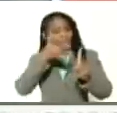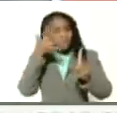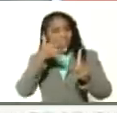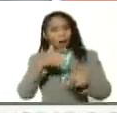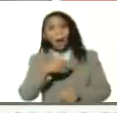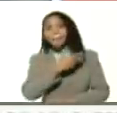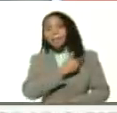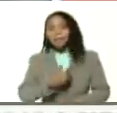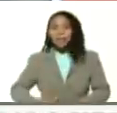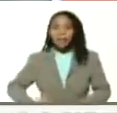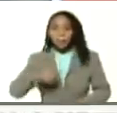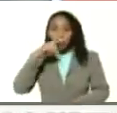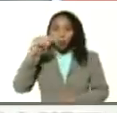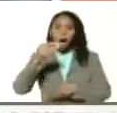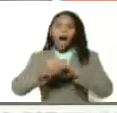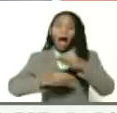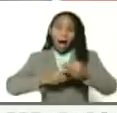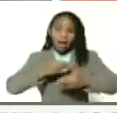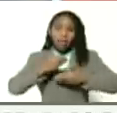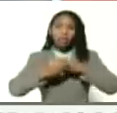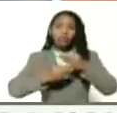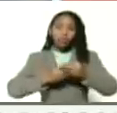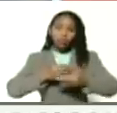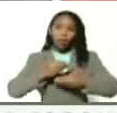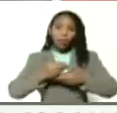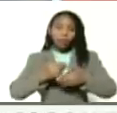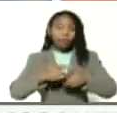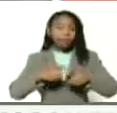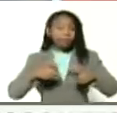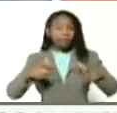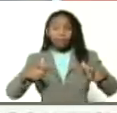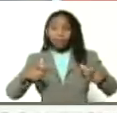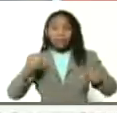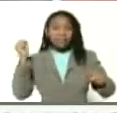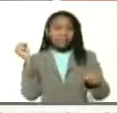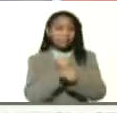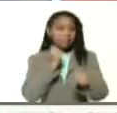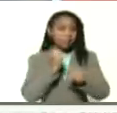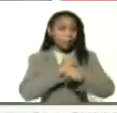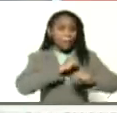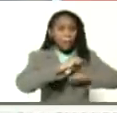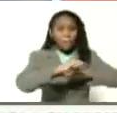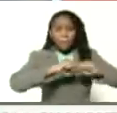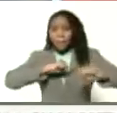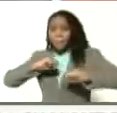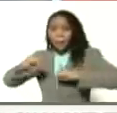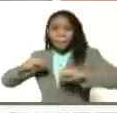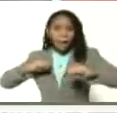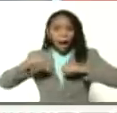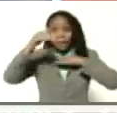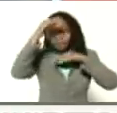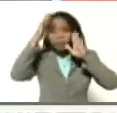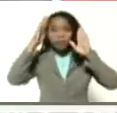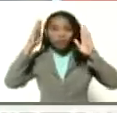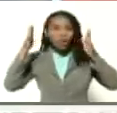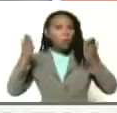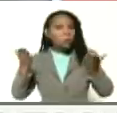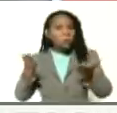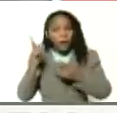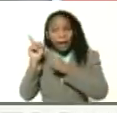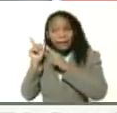Maduro, ha realizado inmensas gestiones para atender